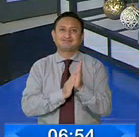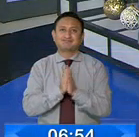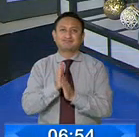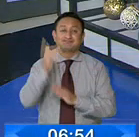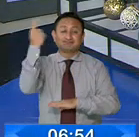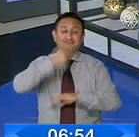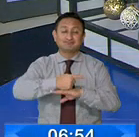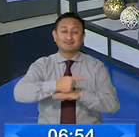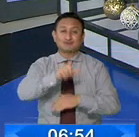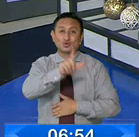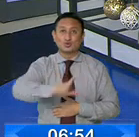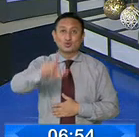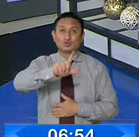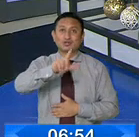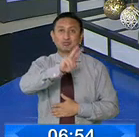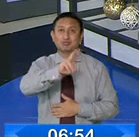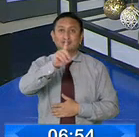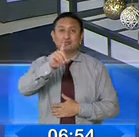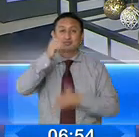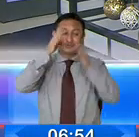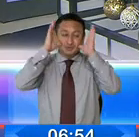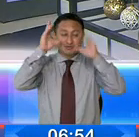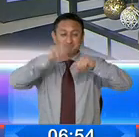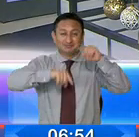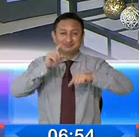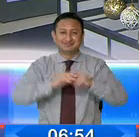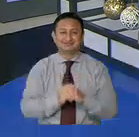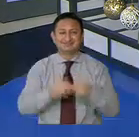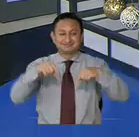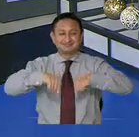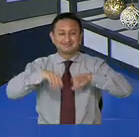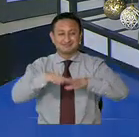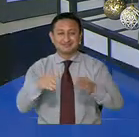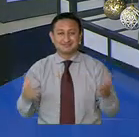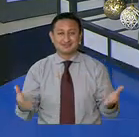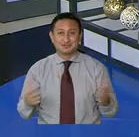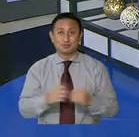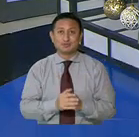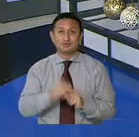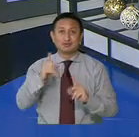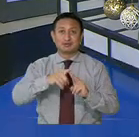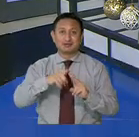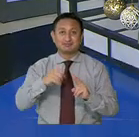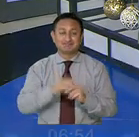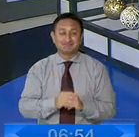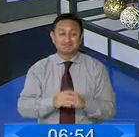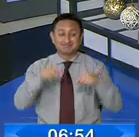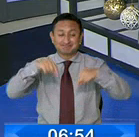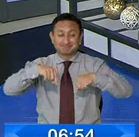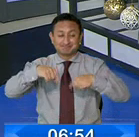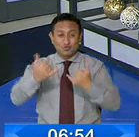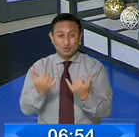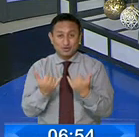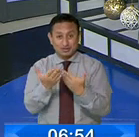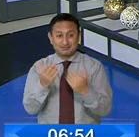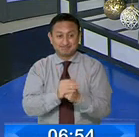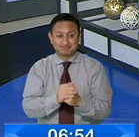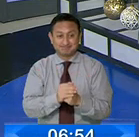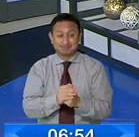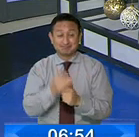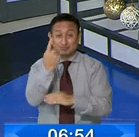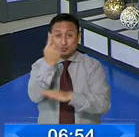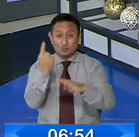Este día, lunes 21 de diciembre, amigos queridos de Televicentro, llega la edición de la mañana del Comercio TV a nuestras pantallas. Una nueva hora